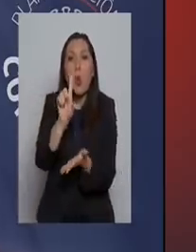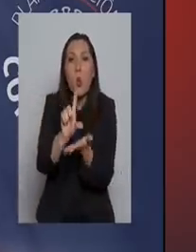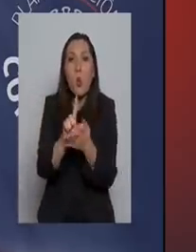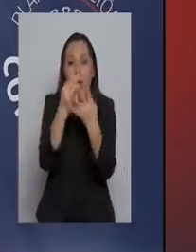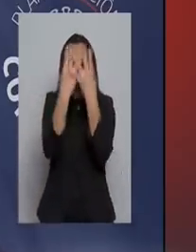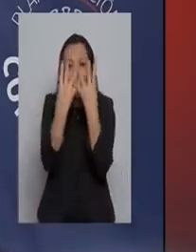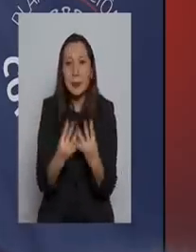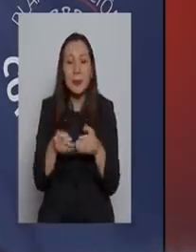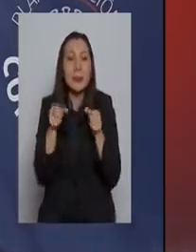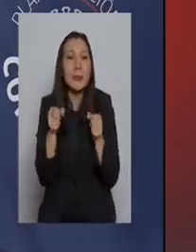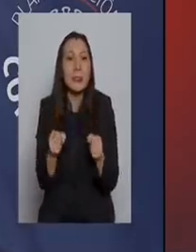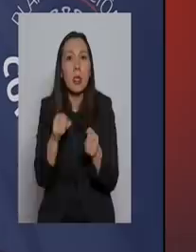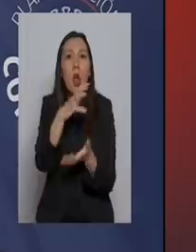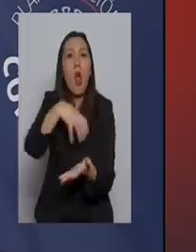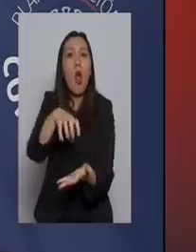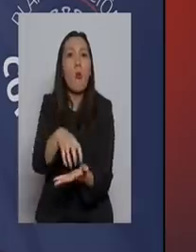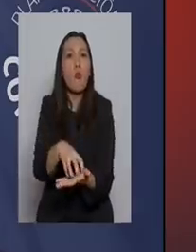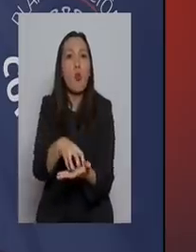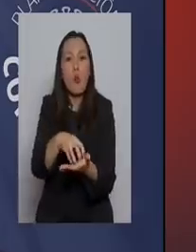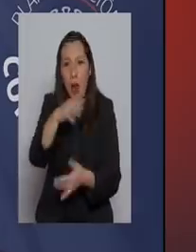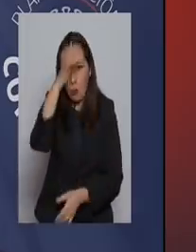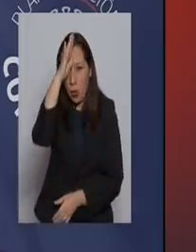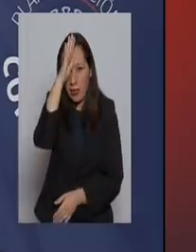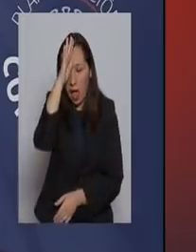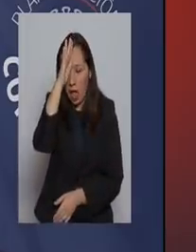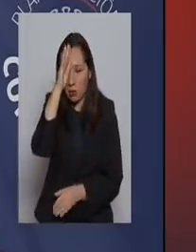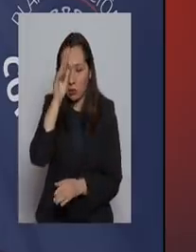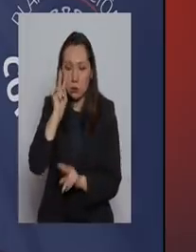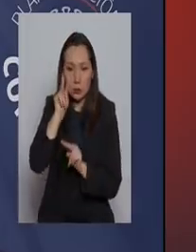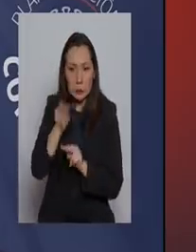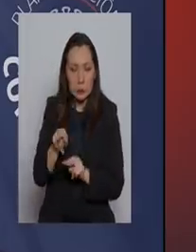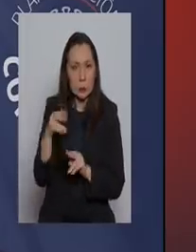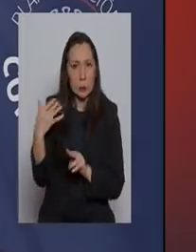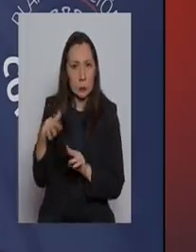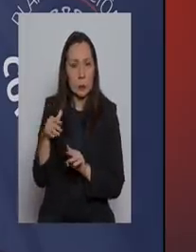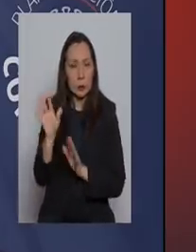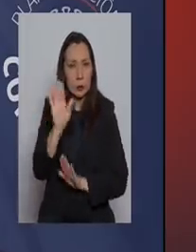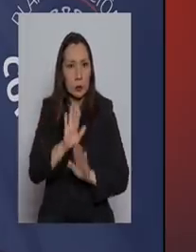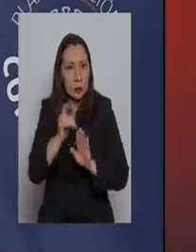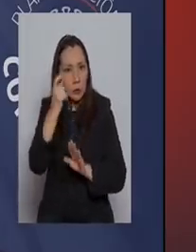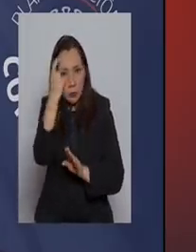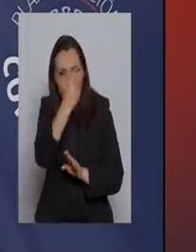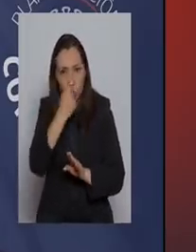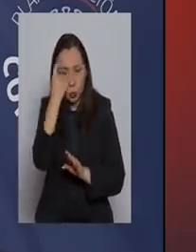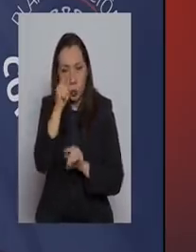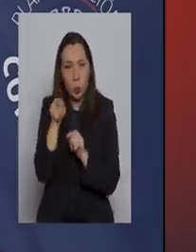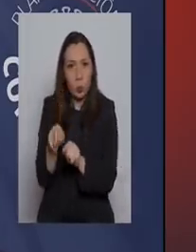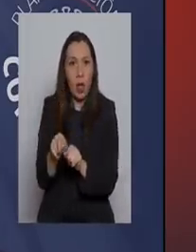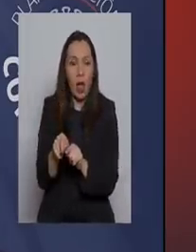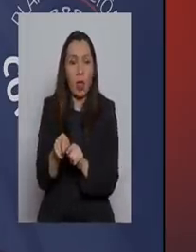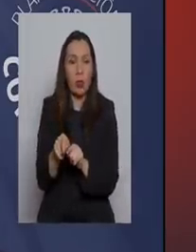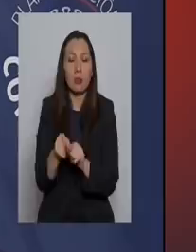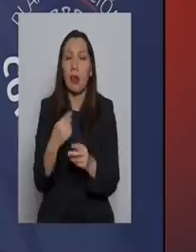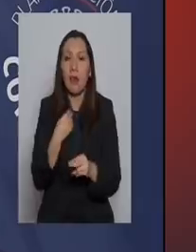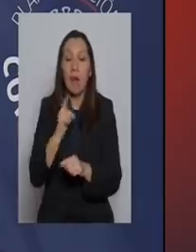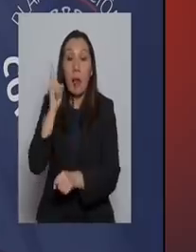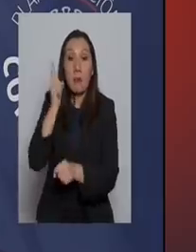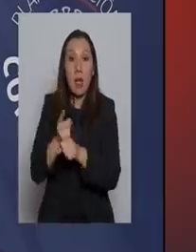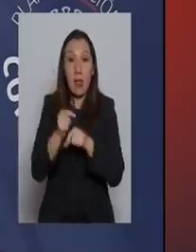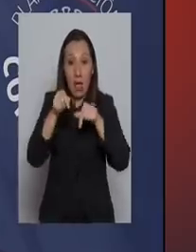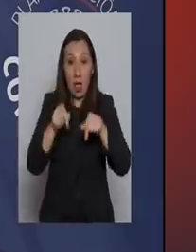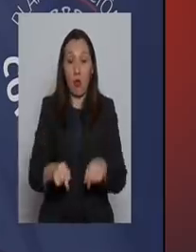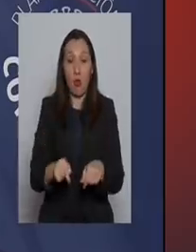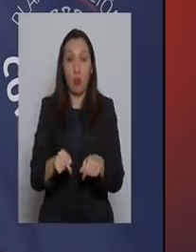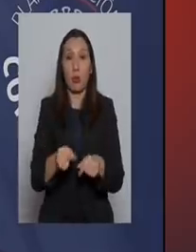penitenciario ubicado en la comuna de Puente Alto. Y esta, lo que se va a determinar hoy